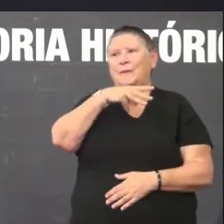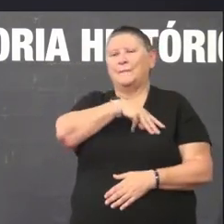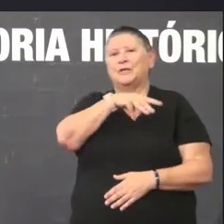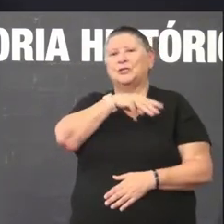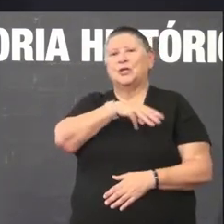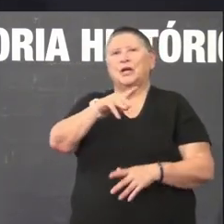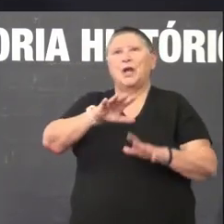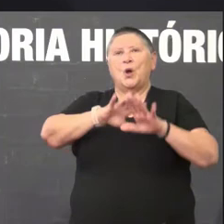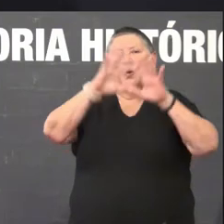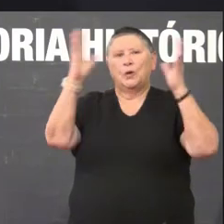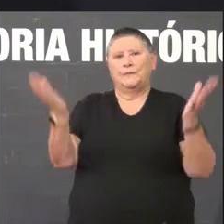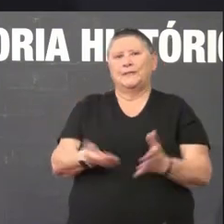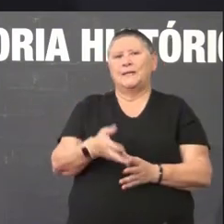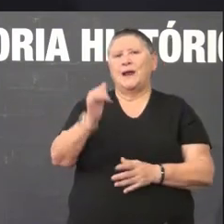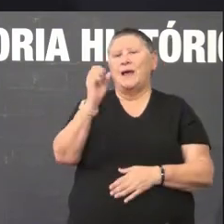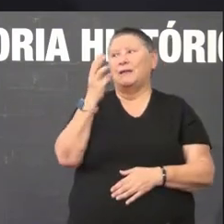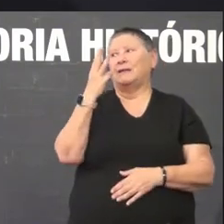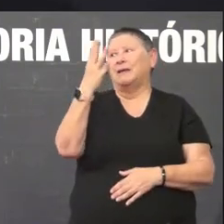España tenemos tres ejemplos,